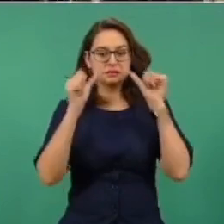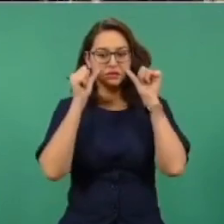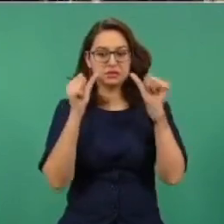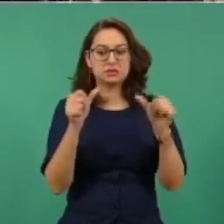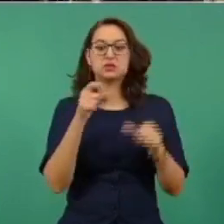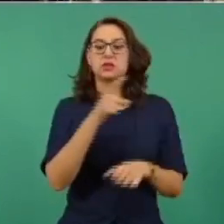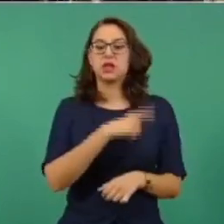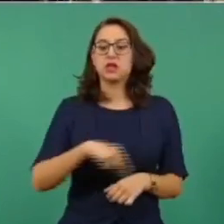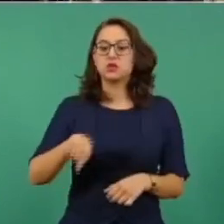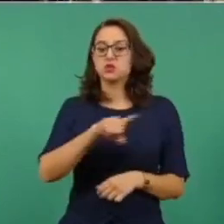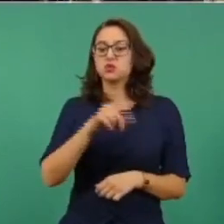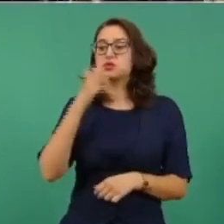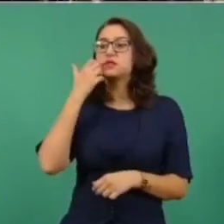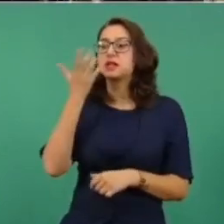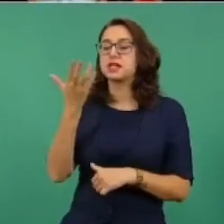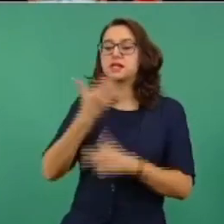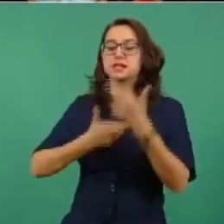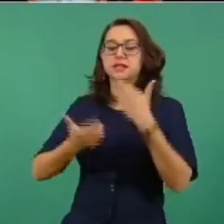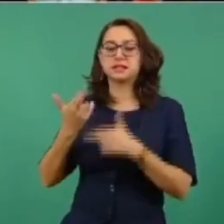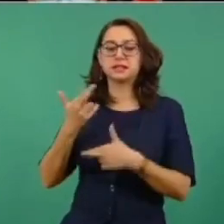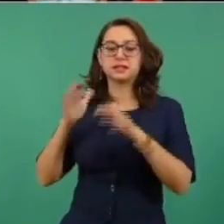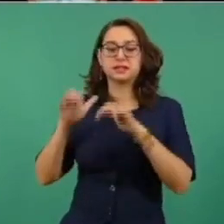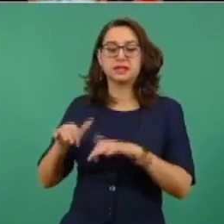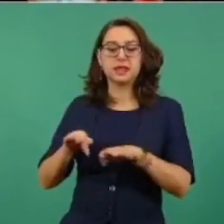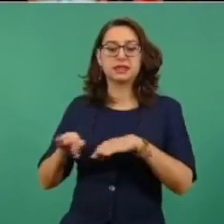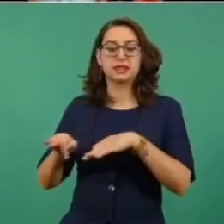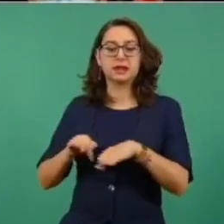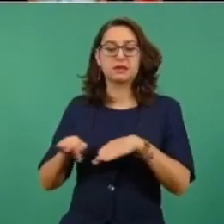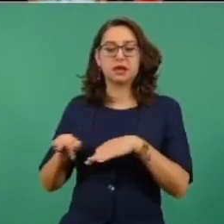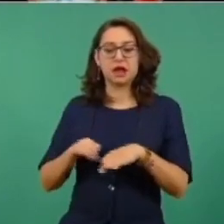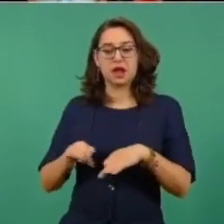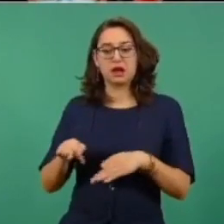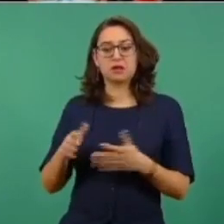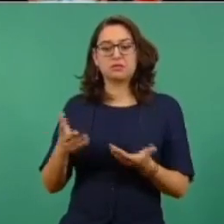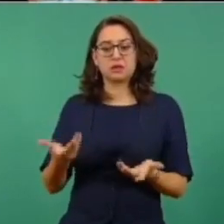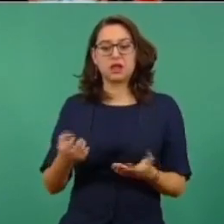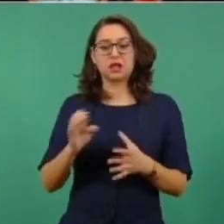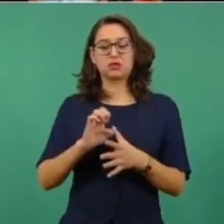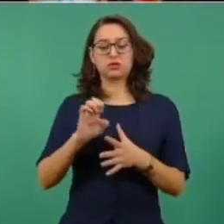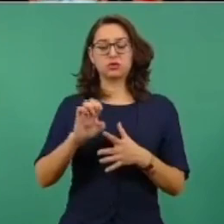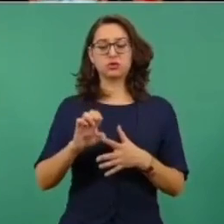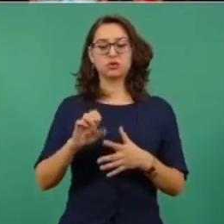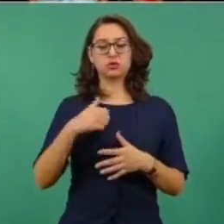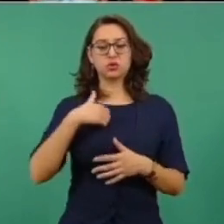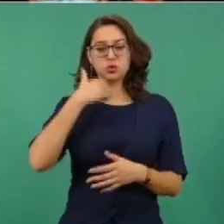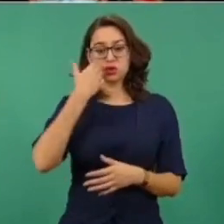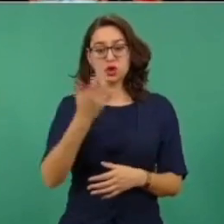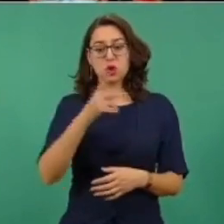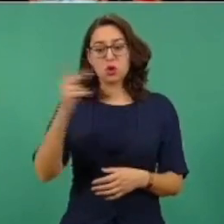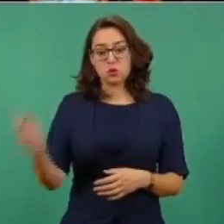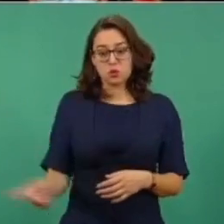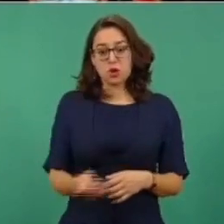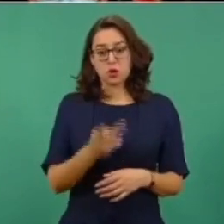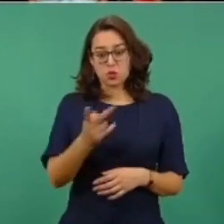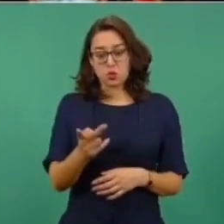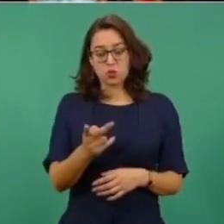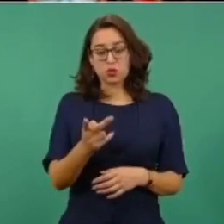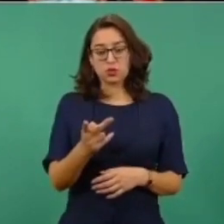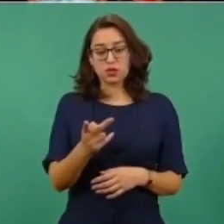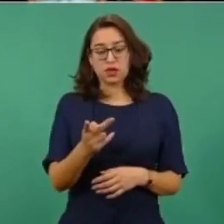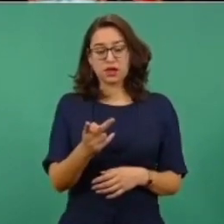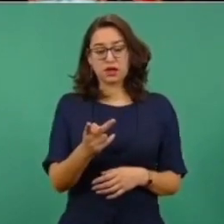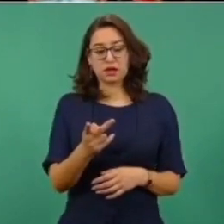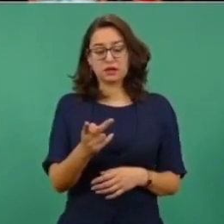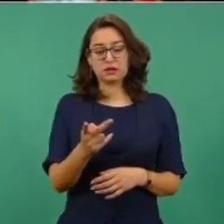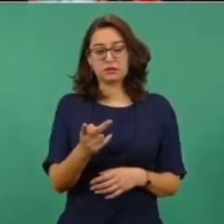ilusionados con regresar al puerto a trabajar. La pregunta que le tengo a usted, señor presidente, es si usted